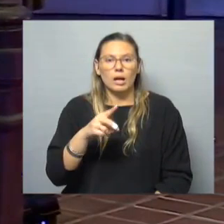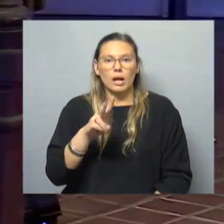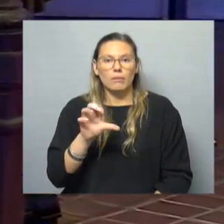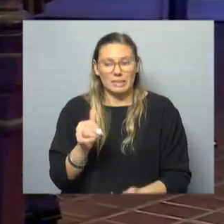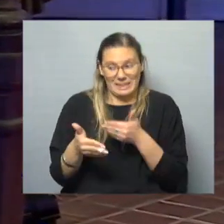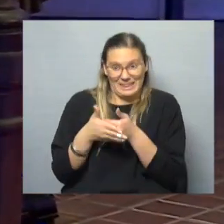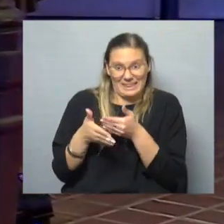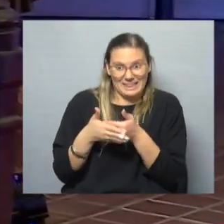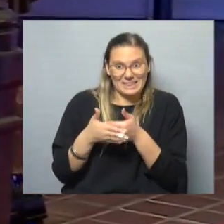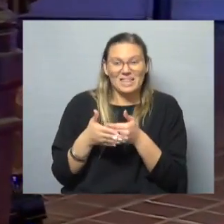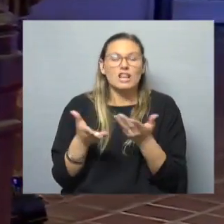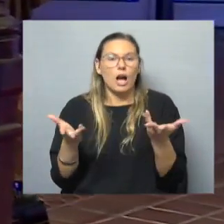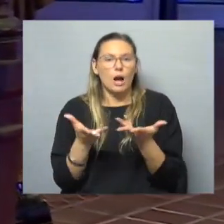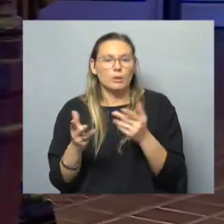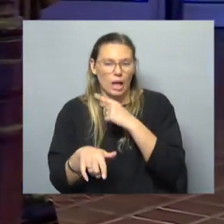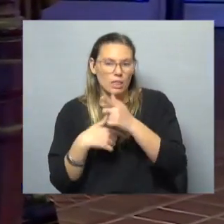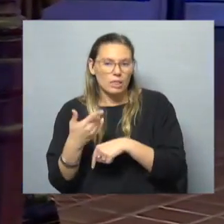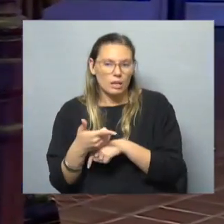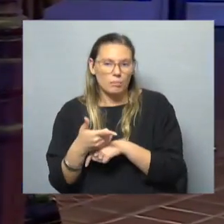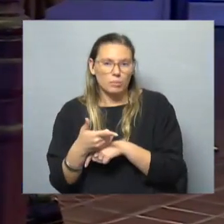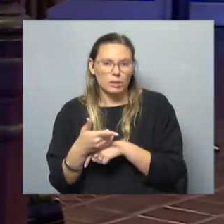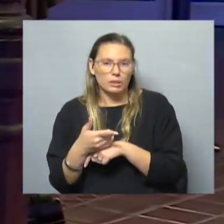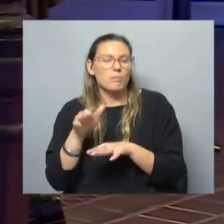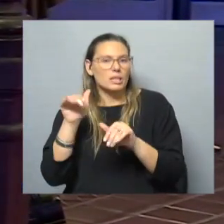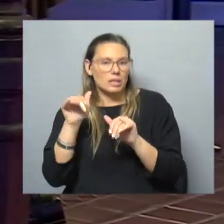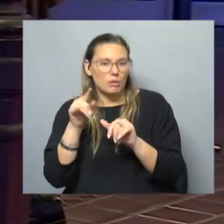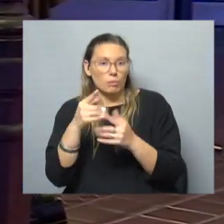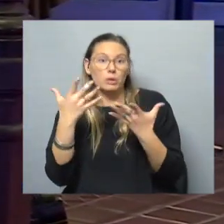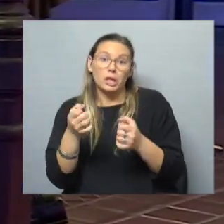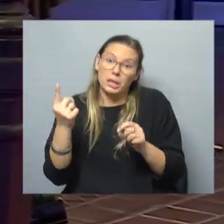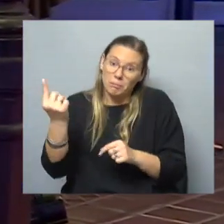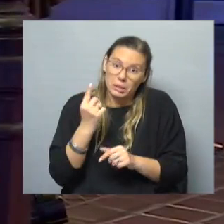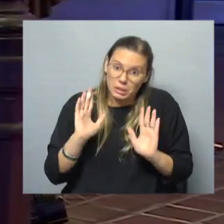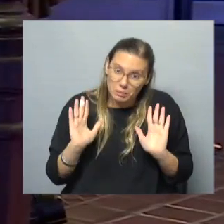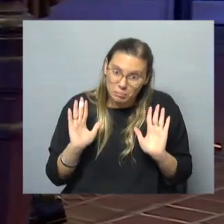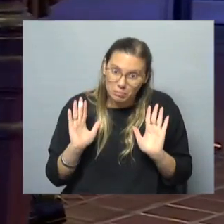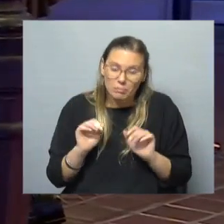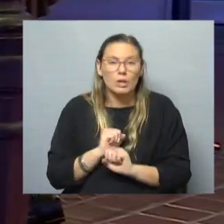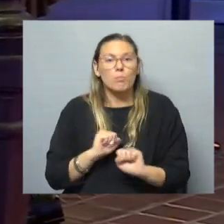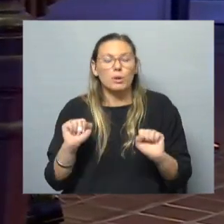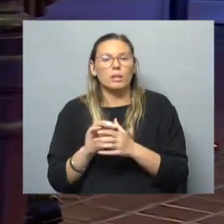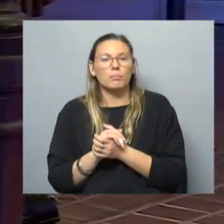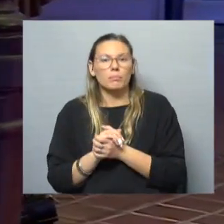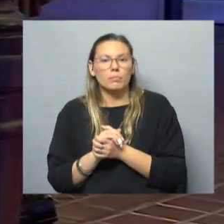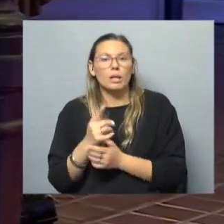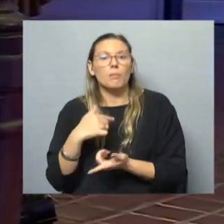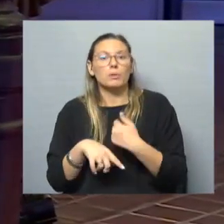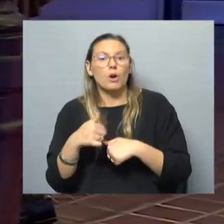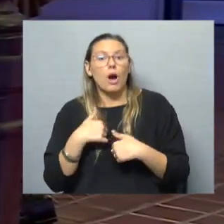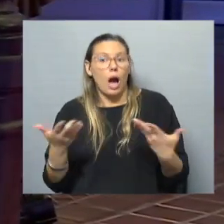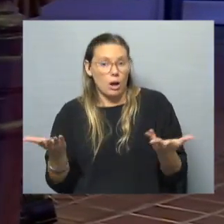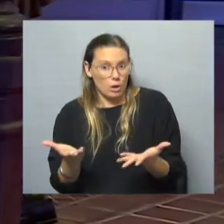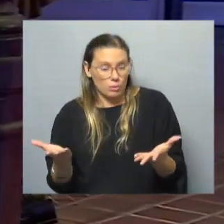cerquita. Ahora después les va a saludar, cuando ella quiera se puede acercar a saludar. Pero yo